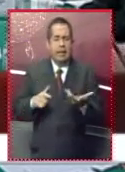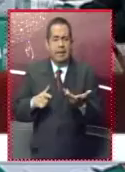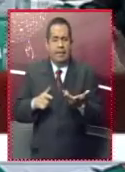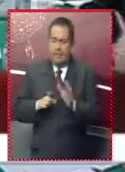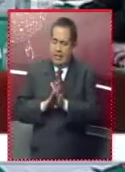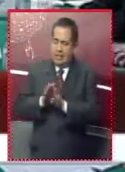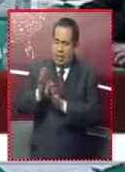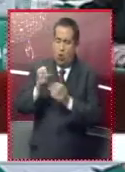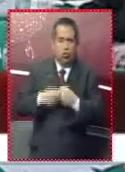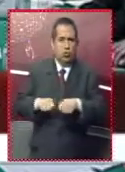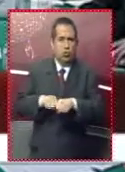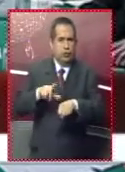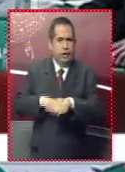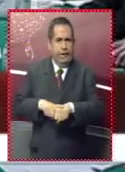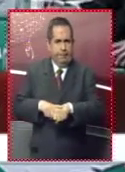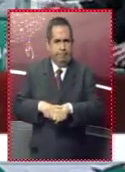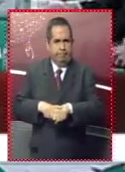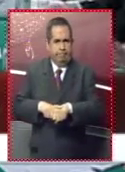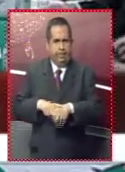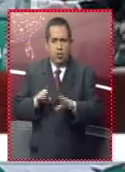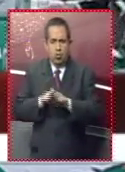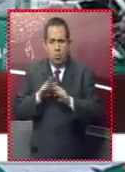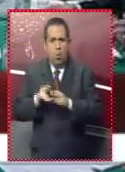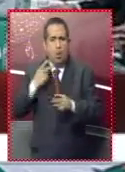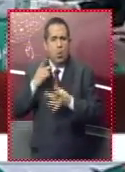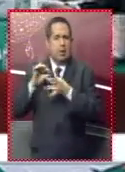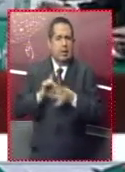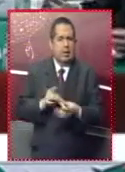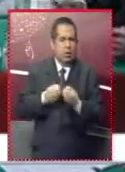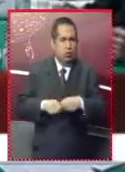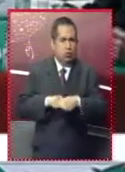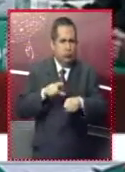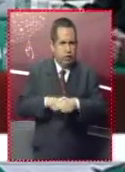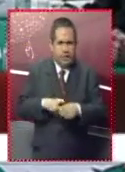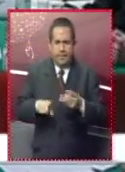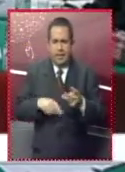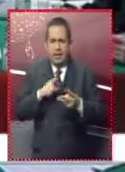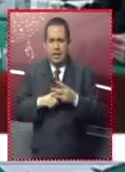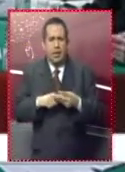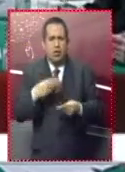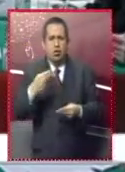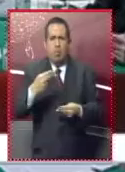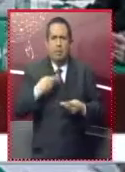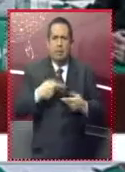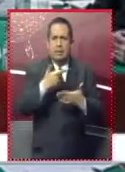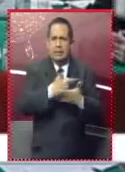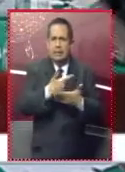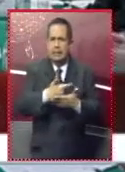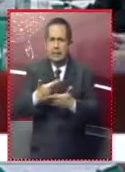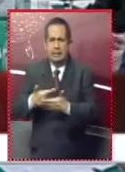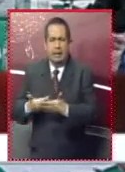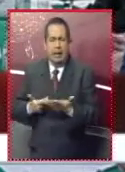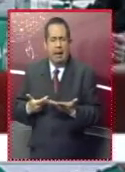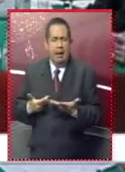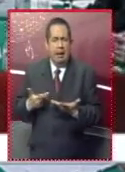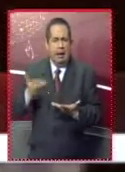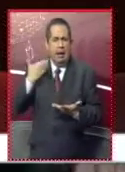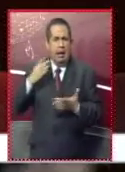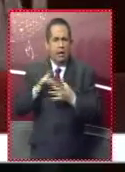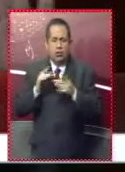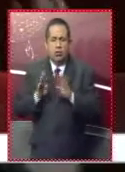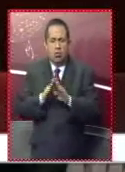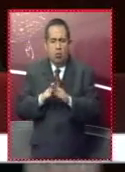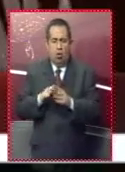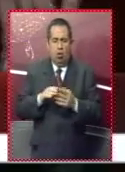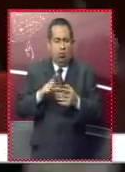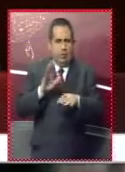desarrollo social, de la política social, el tema de los padrones, lo hemos estado peleando como padrones